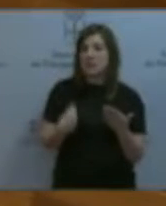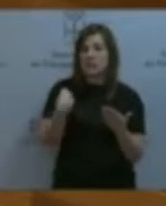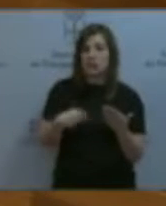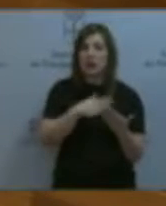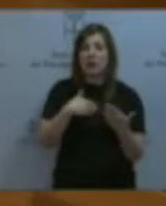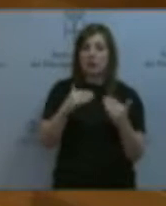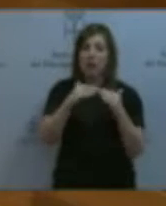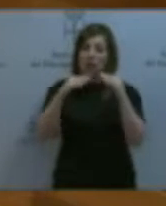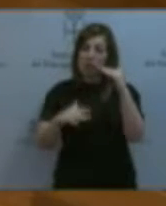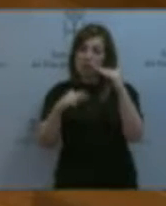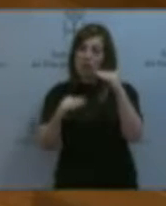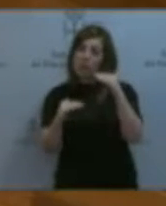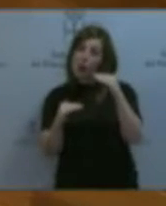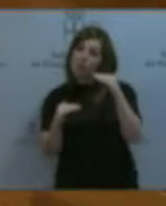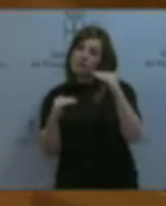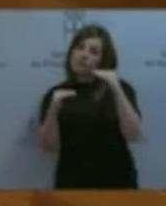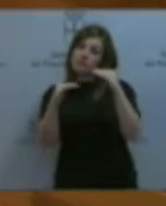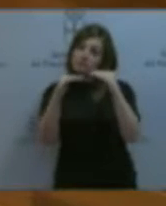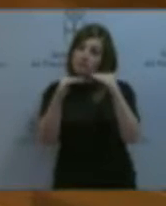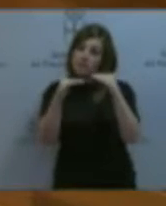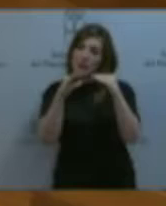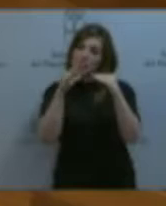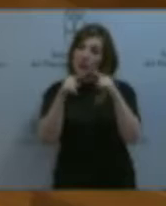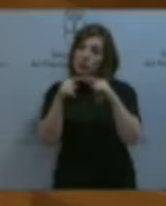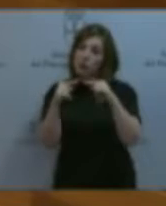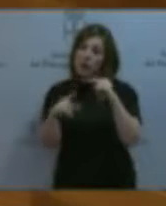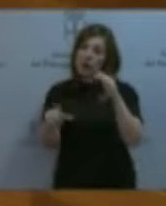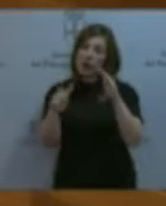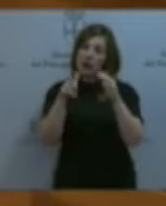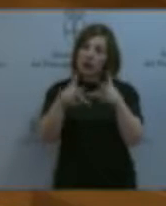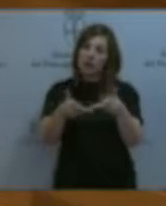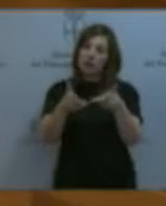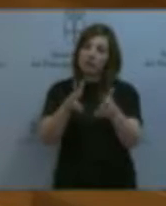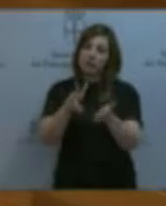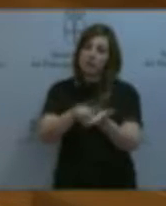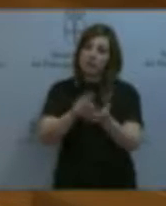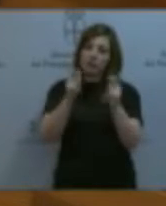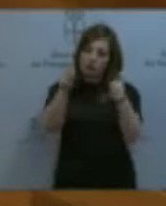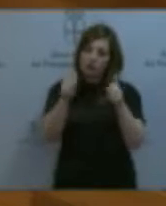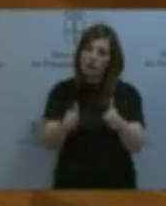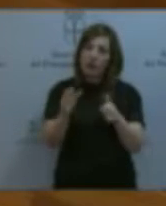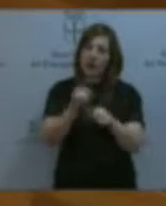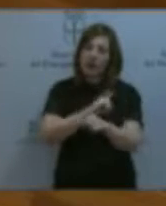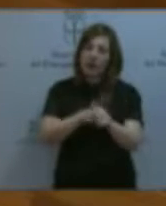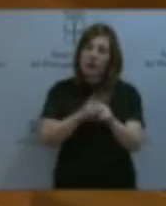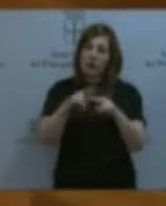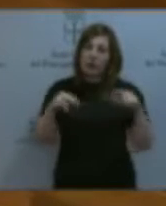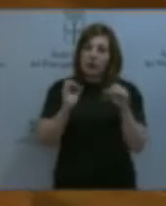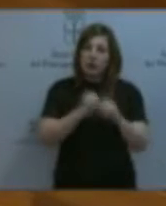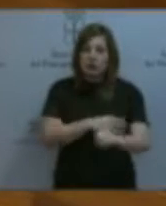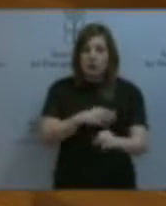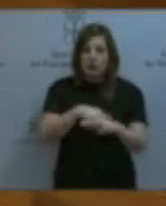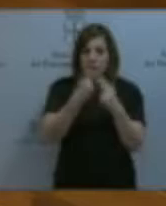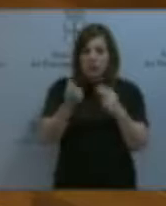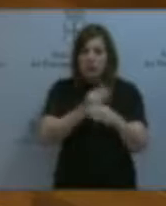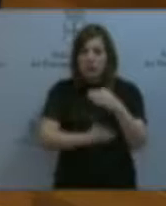brecha en el número de licencias de las federaciones deportivas del Principado de Asturias que son subvencionadas con fondos públicos.